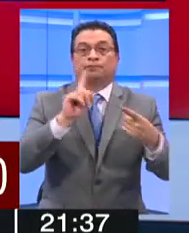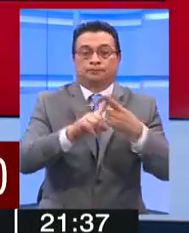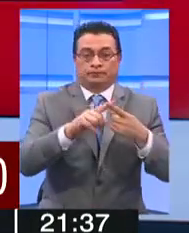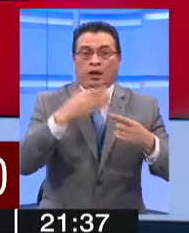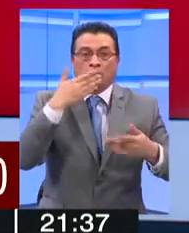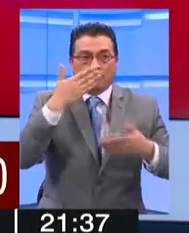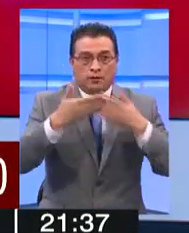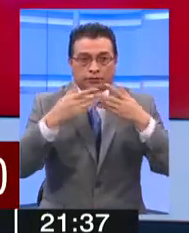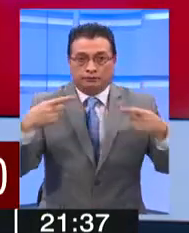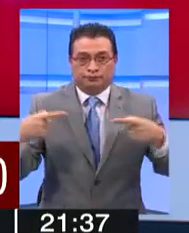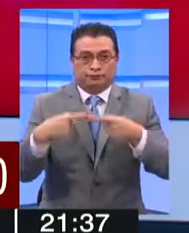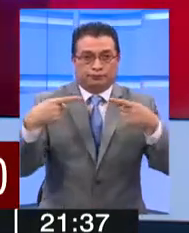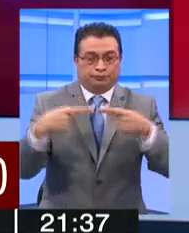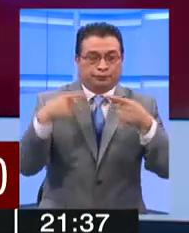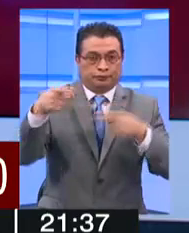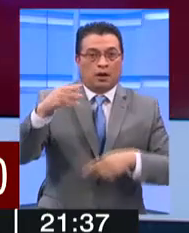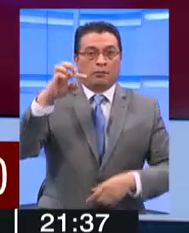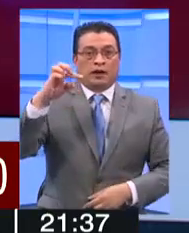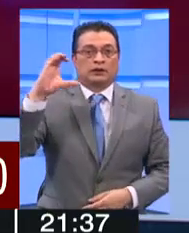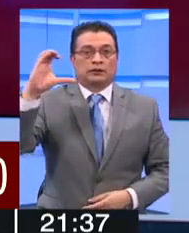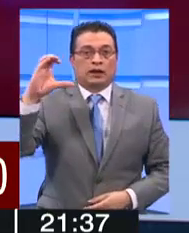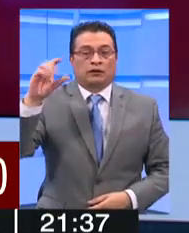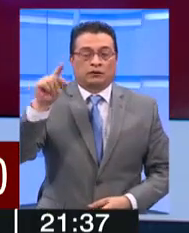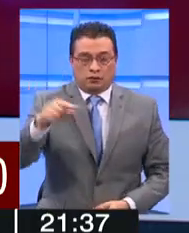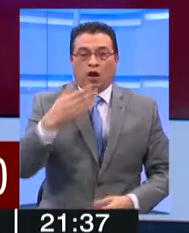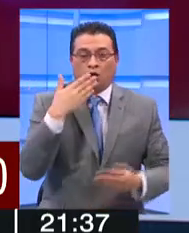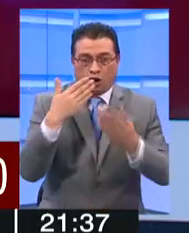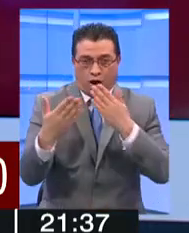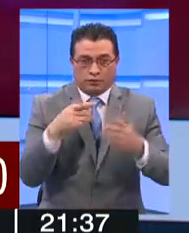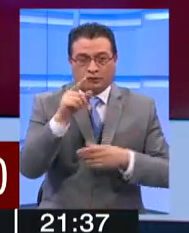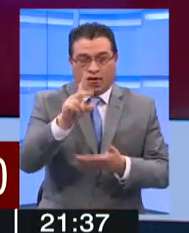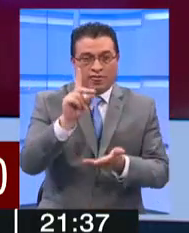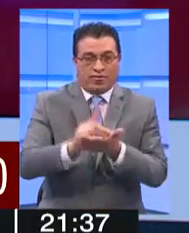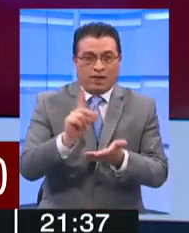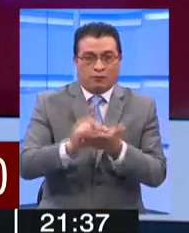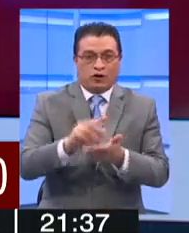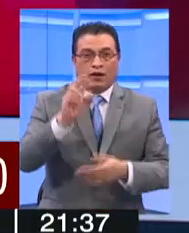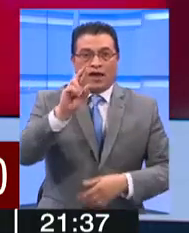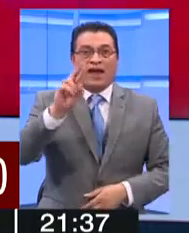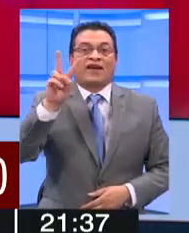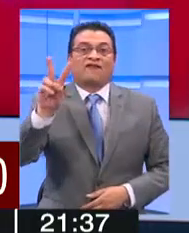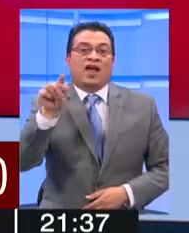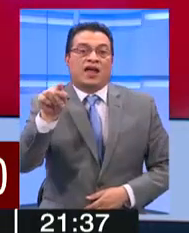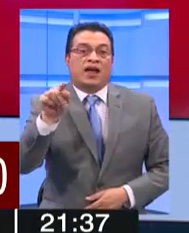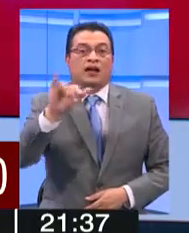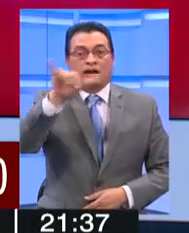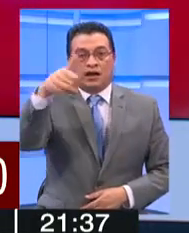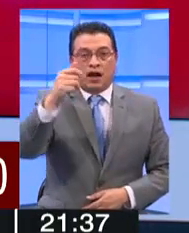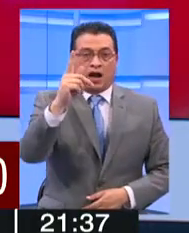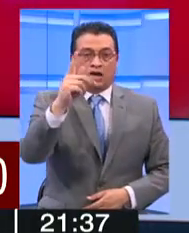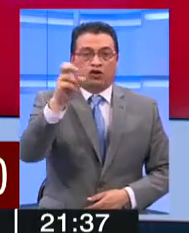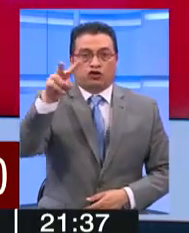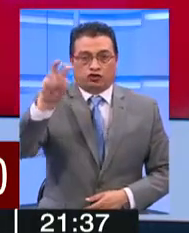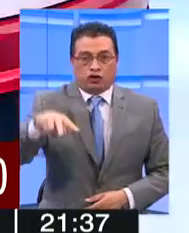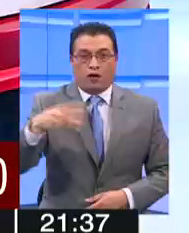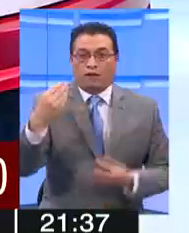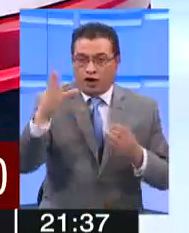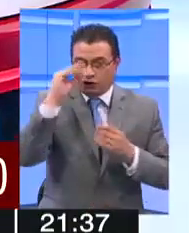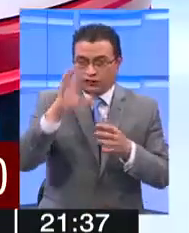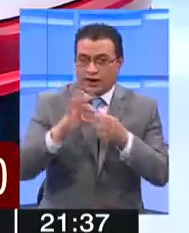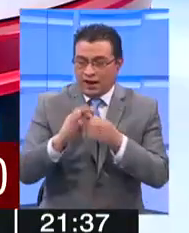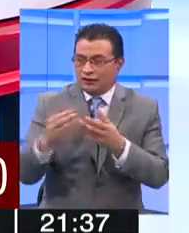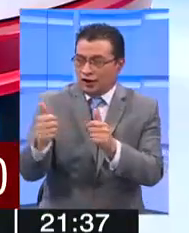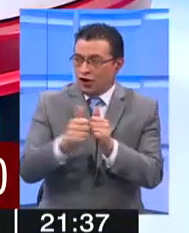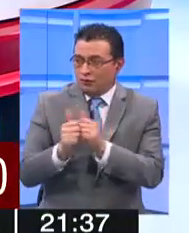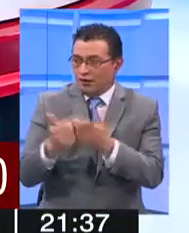algunas declaraciones, con representantes del Partido Comunista. Vamos a conversar al respecto con el diputado de Revolución Democrática, Giorgio Jackson. Diputado, buenas noches, gracias por acompañarnos.